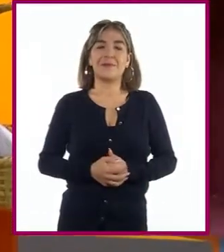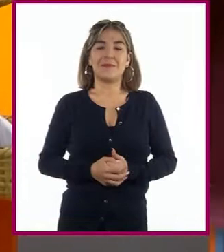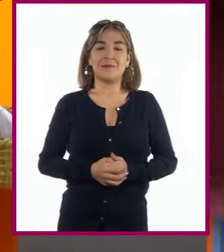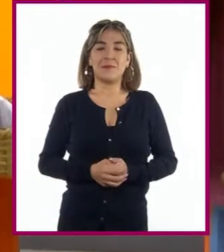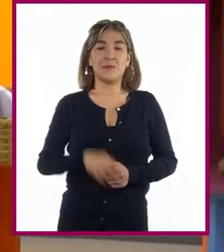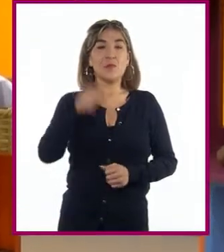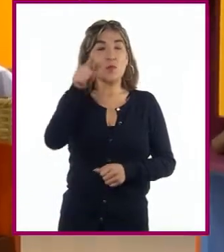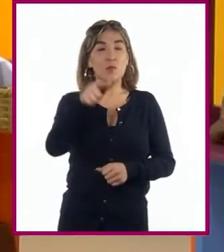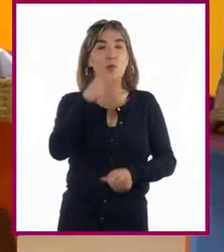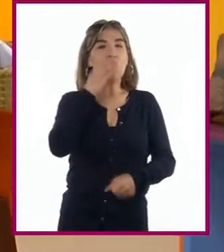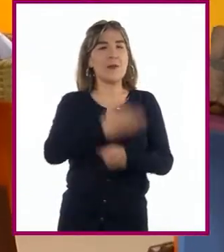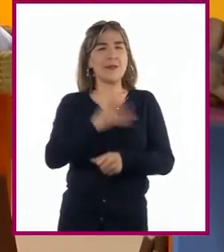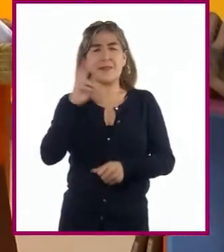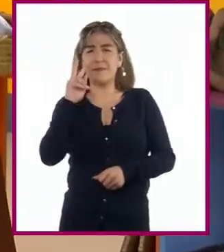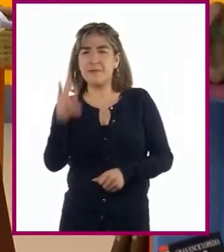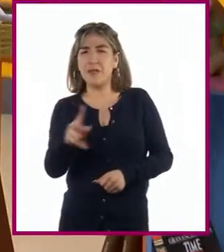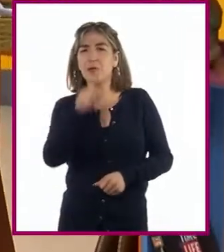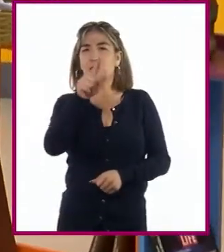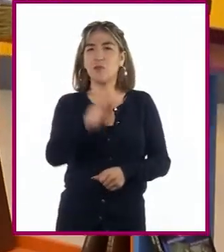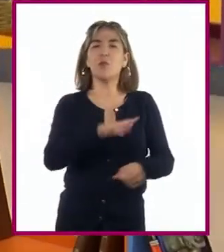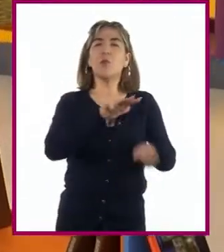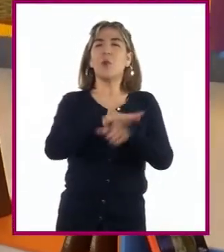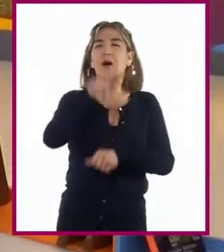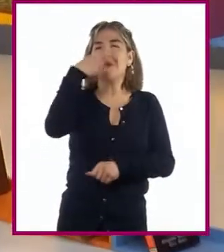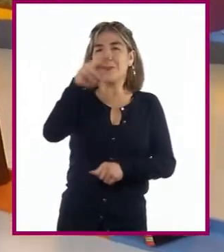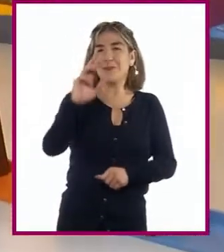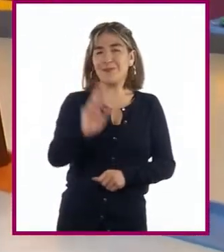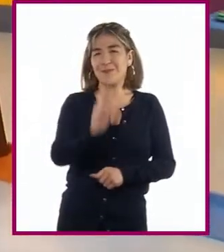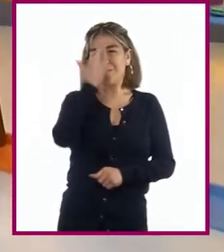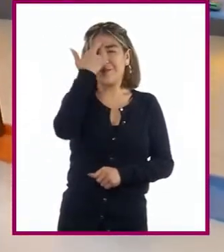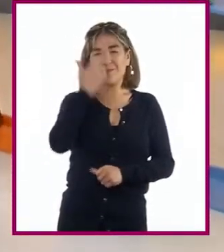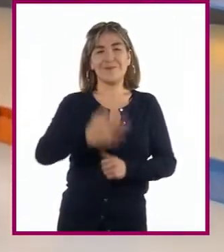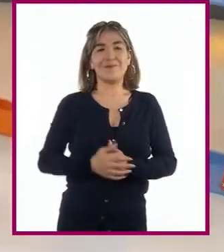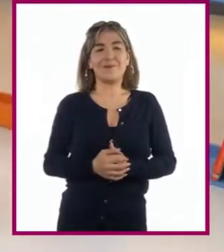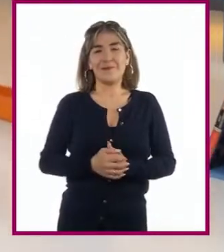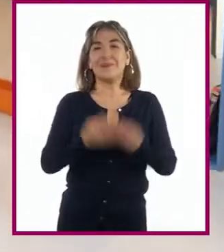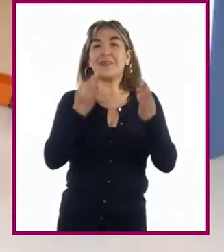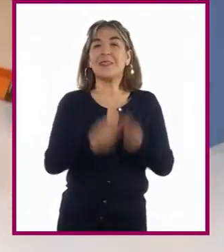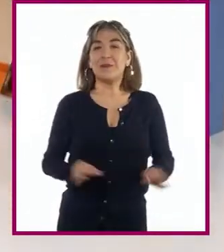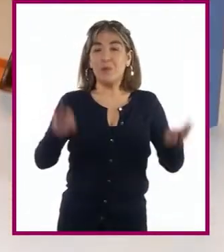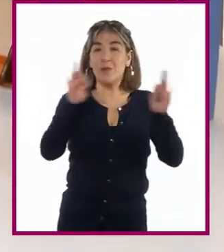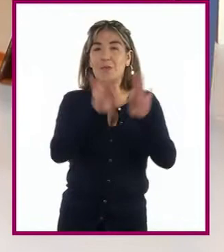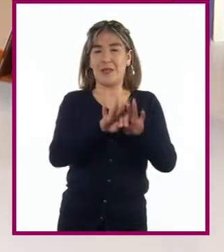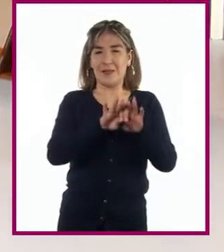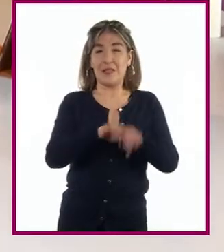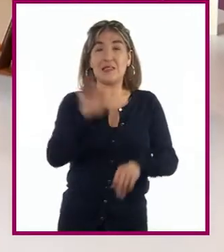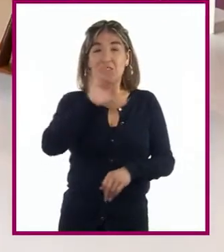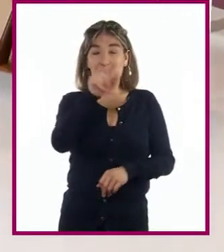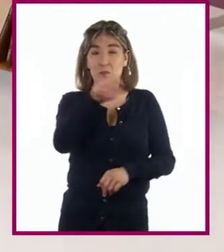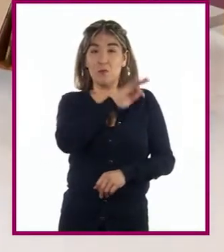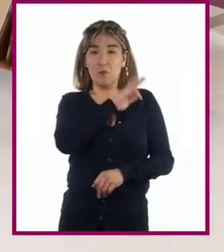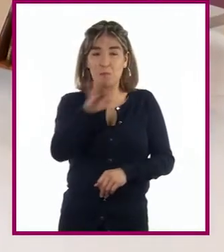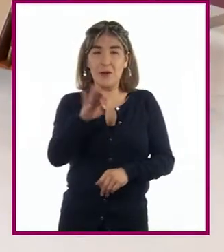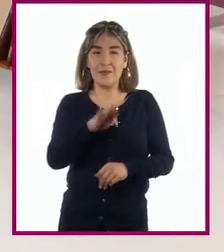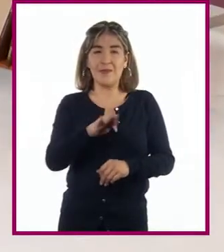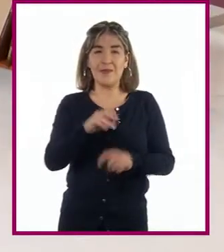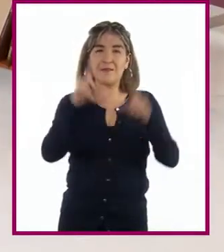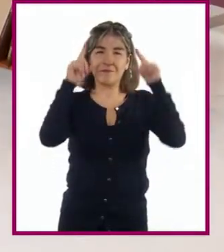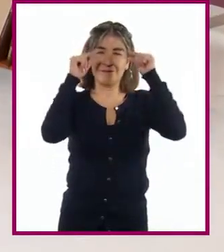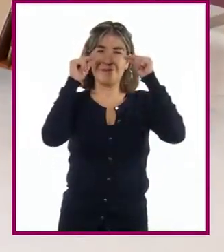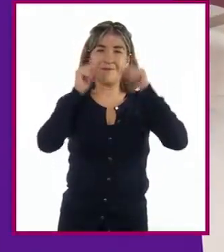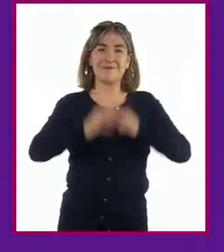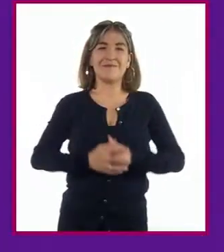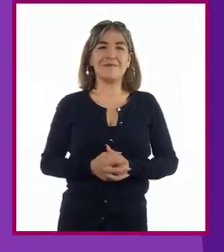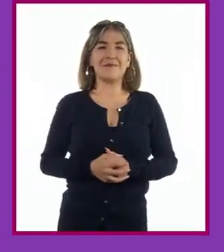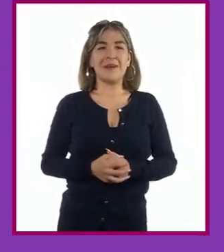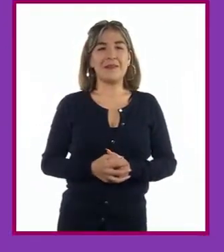Mientras escuchan, traten de identificar un recuerdo significativo. Si les es posible, pueden cerrar los ojos.